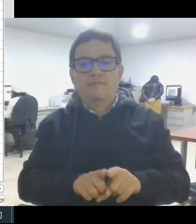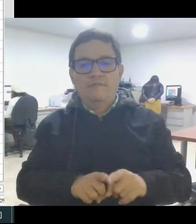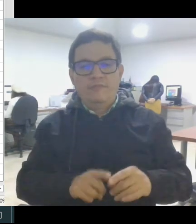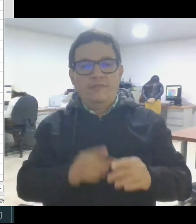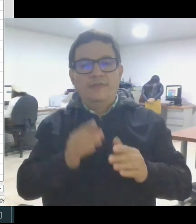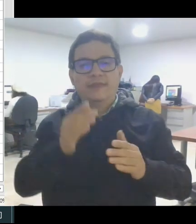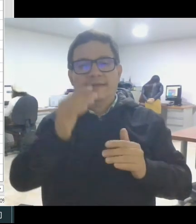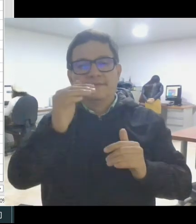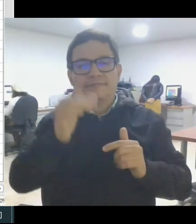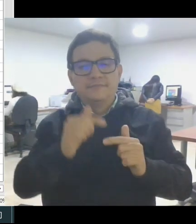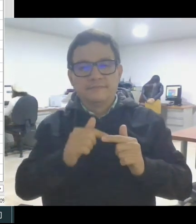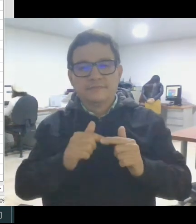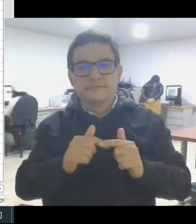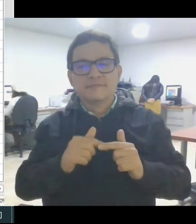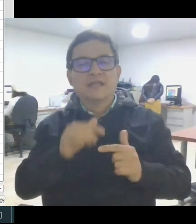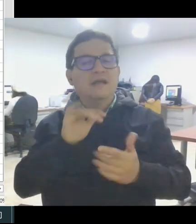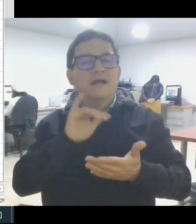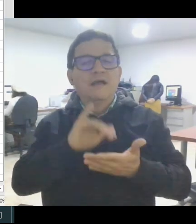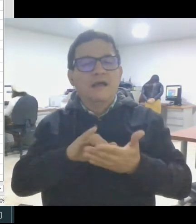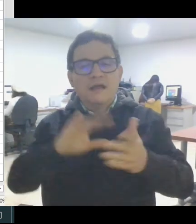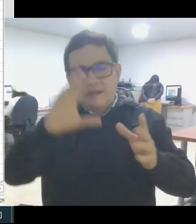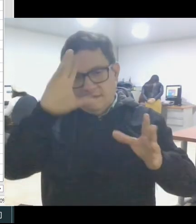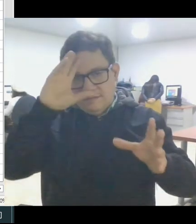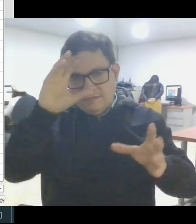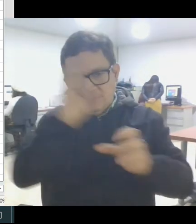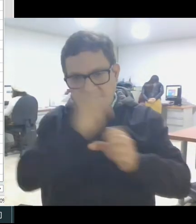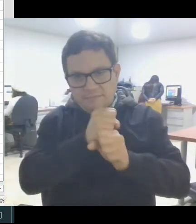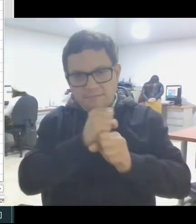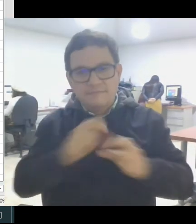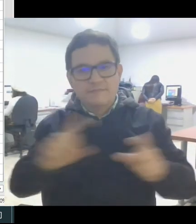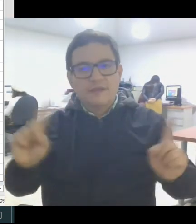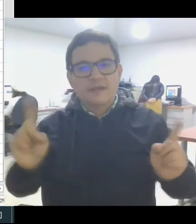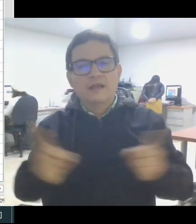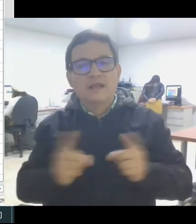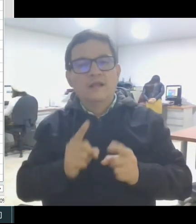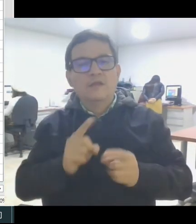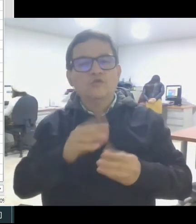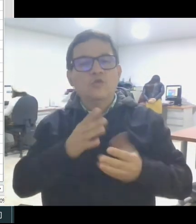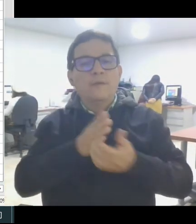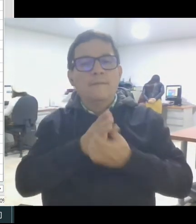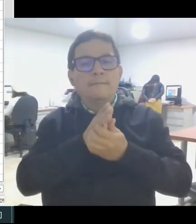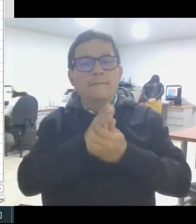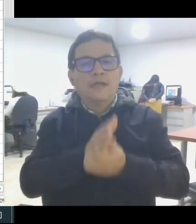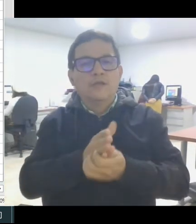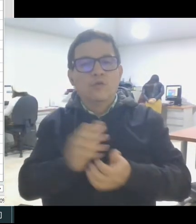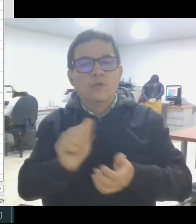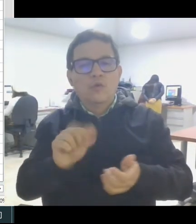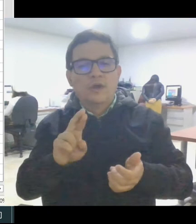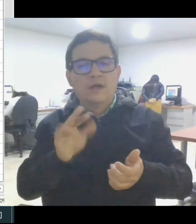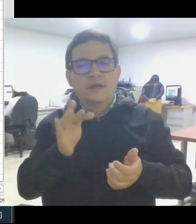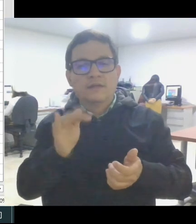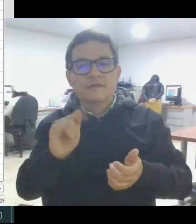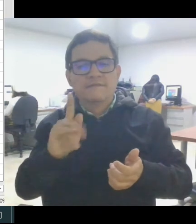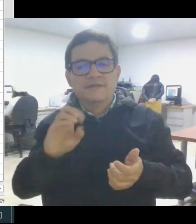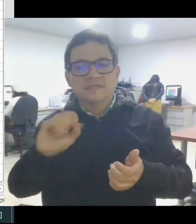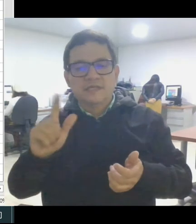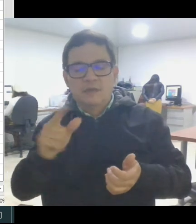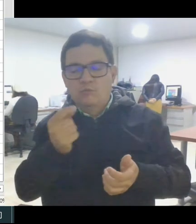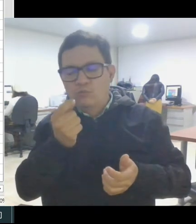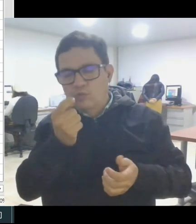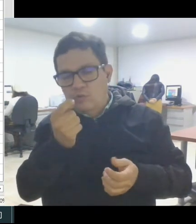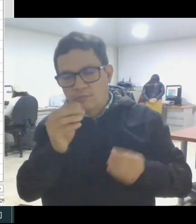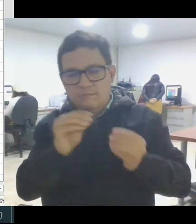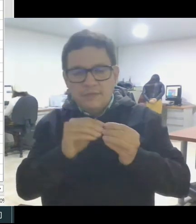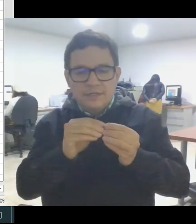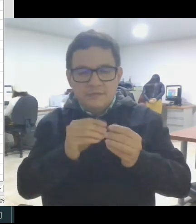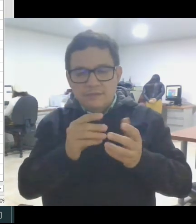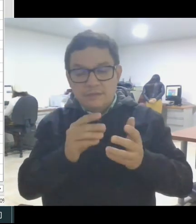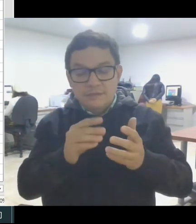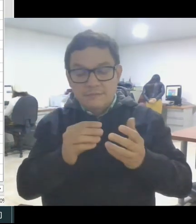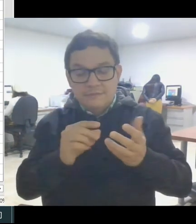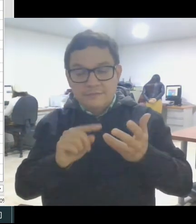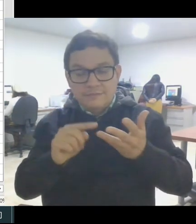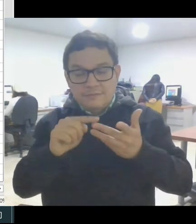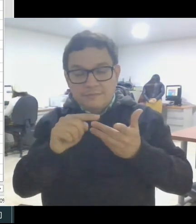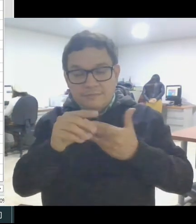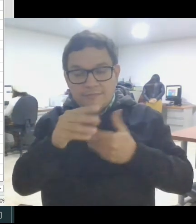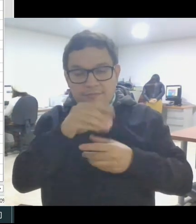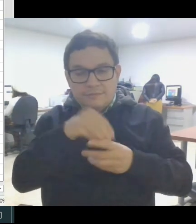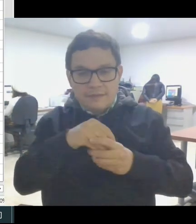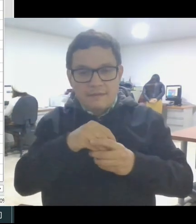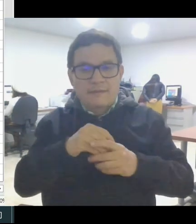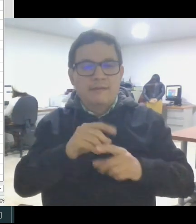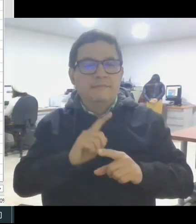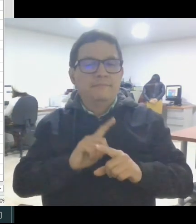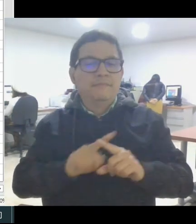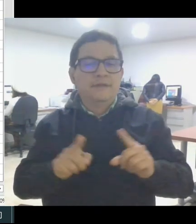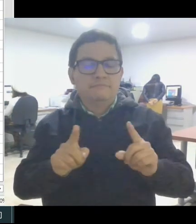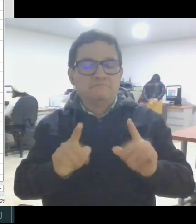conclusión del método artificial. Este método es un poquito más complejo con respecto a lo anteriormente visto.